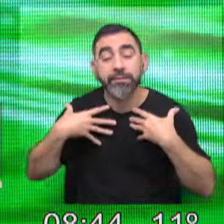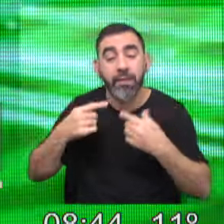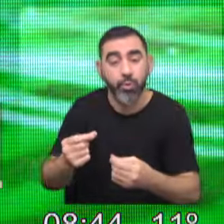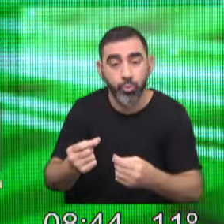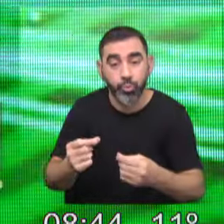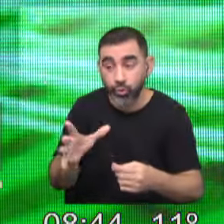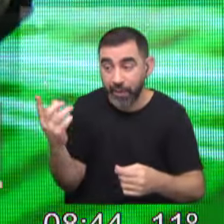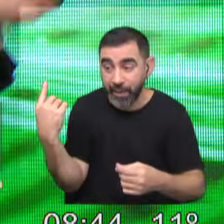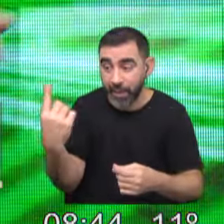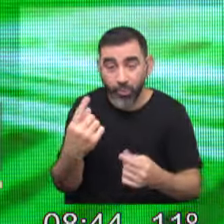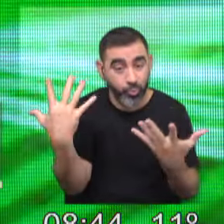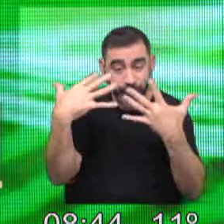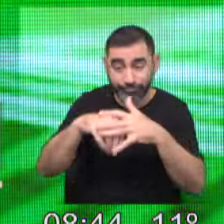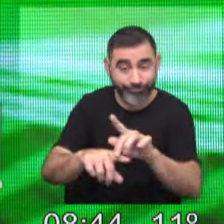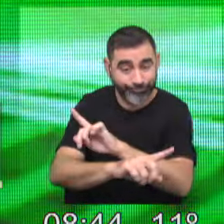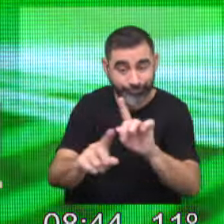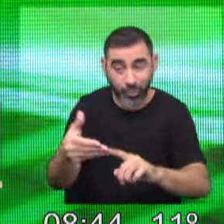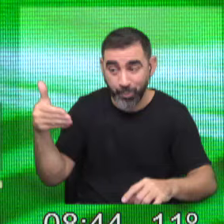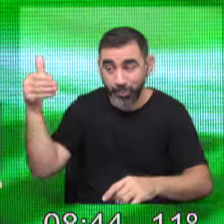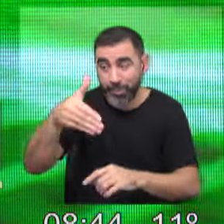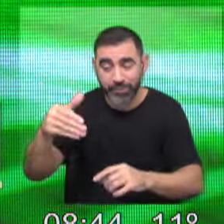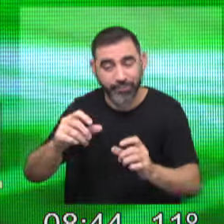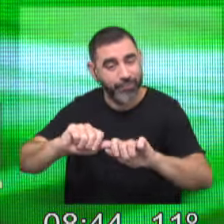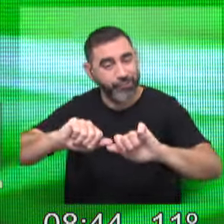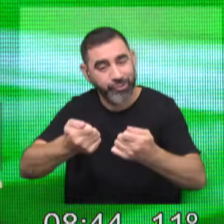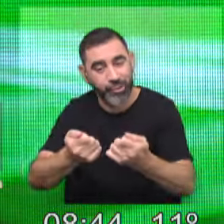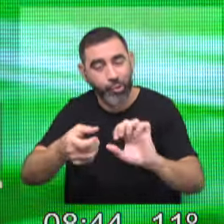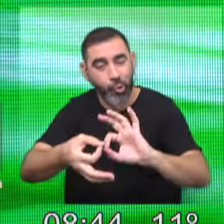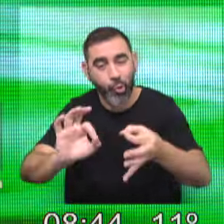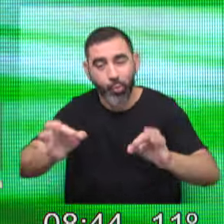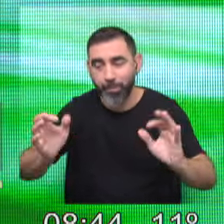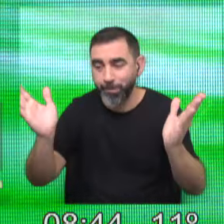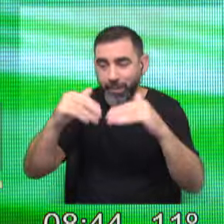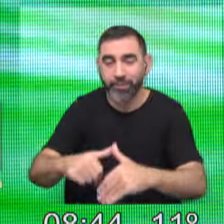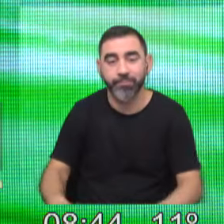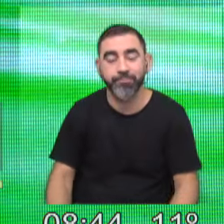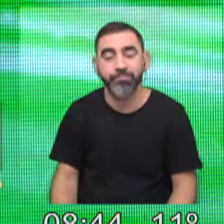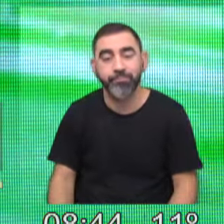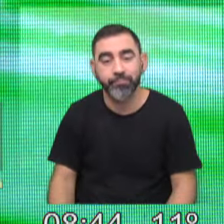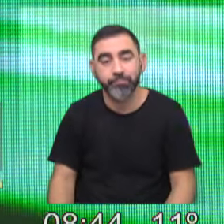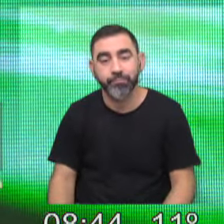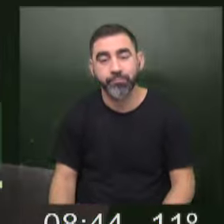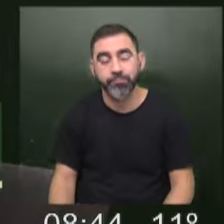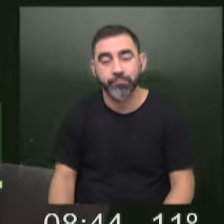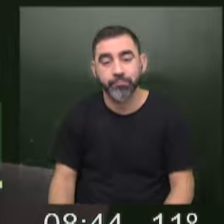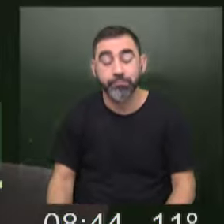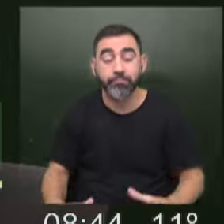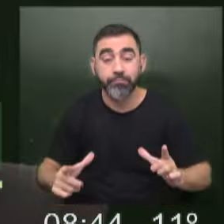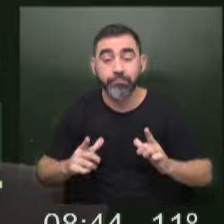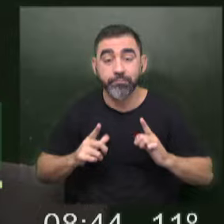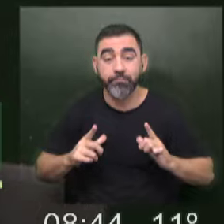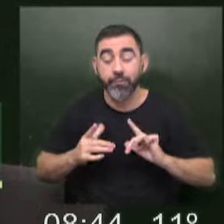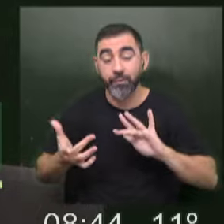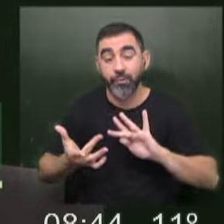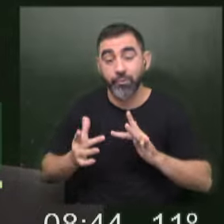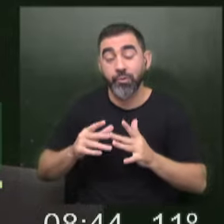Si todos ellos no son parte del cuerpo participativo de este proceso, nosotros no vamos a lograr los resultados que nos planteamos. Lubetkin, bueno, quedaremos entonces en